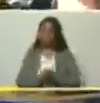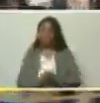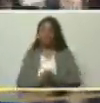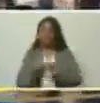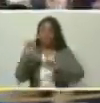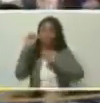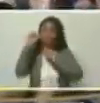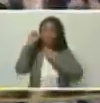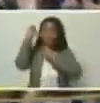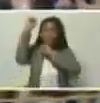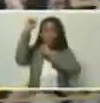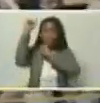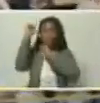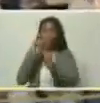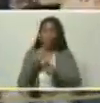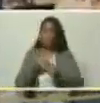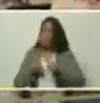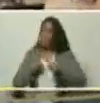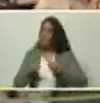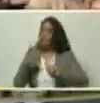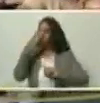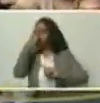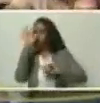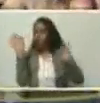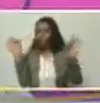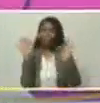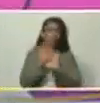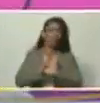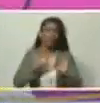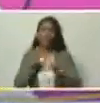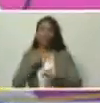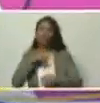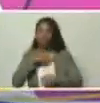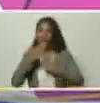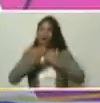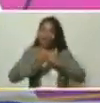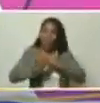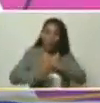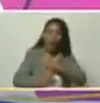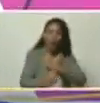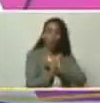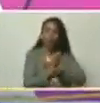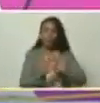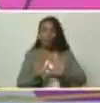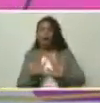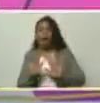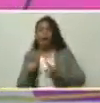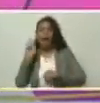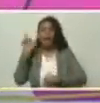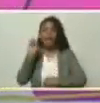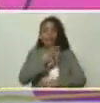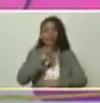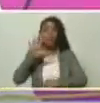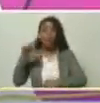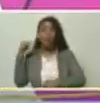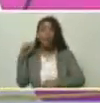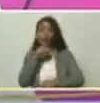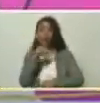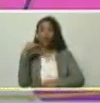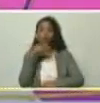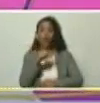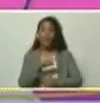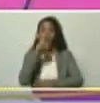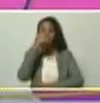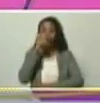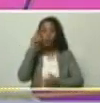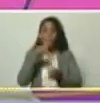venciendo. Pero sin duda que hemos avanzado. Aquel 25 de octubre del